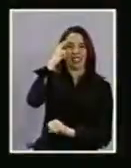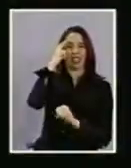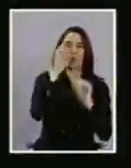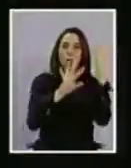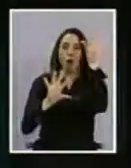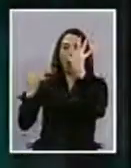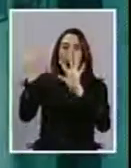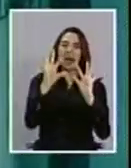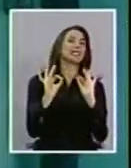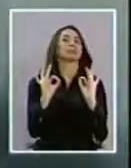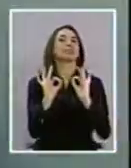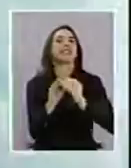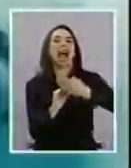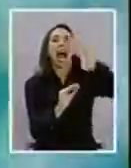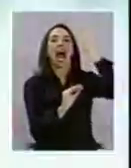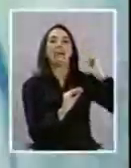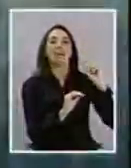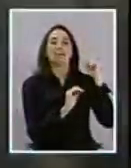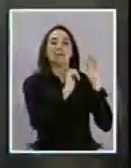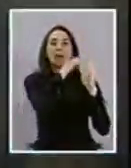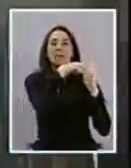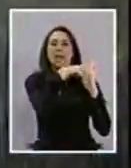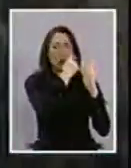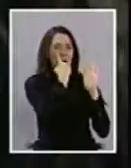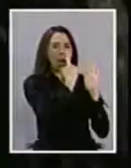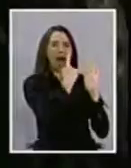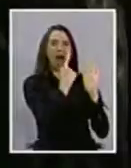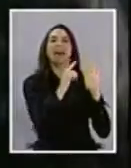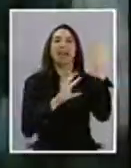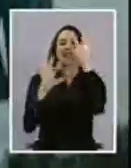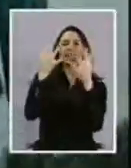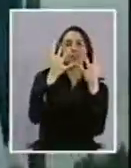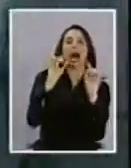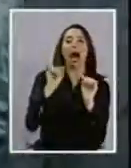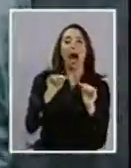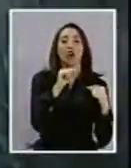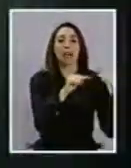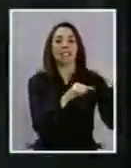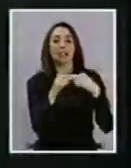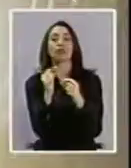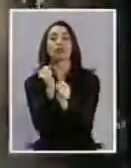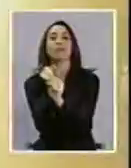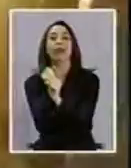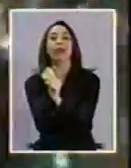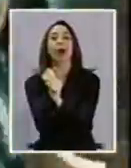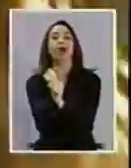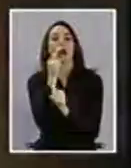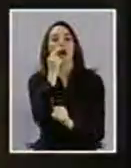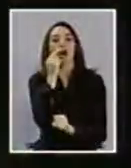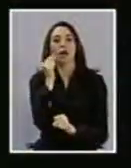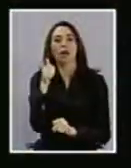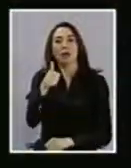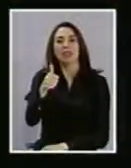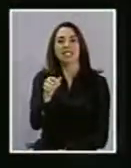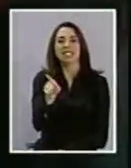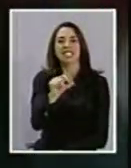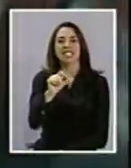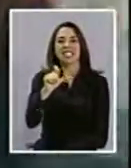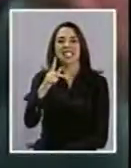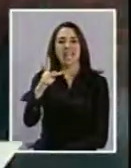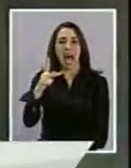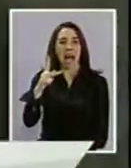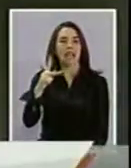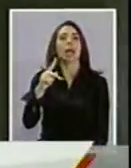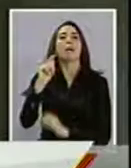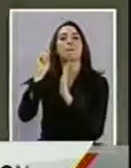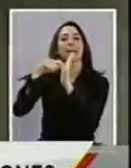efectos especiales que se ocuparon en la primera película de Superman. Ahora la historia llega de la mano de Zack Snyder, el mismo director de Watchmen y